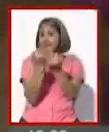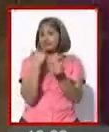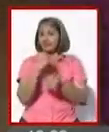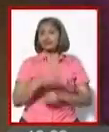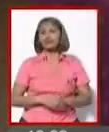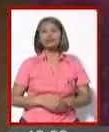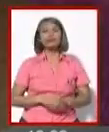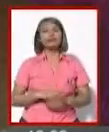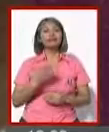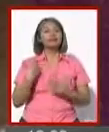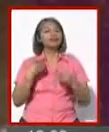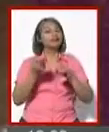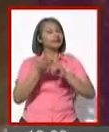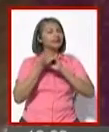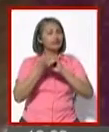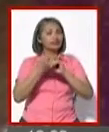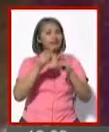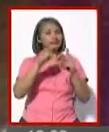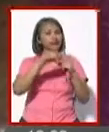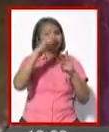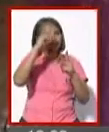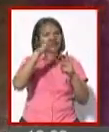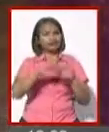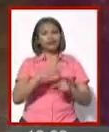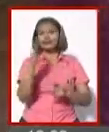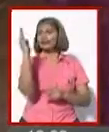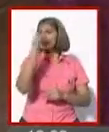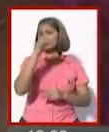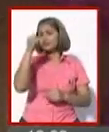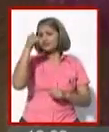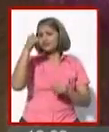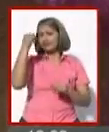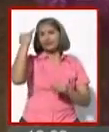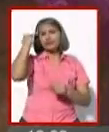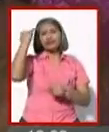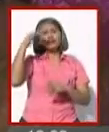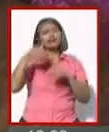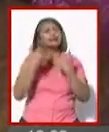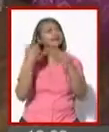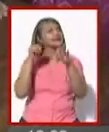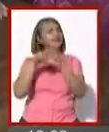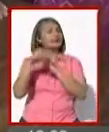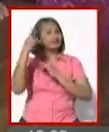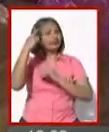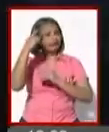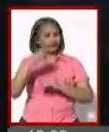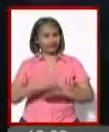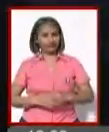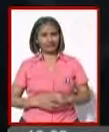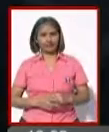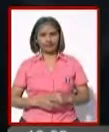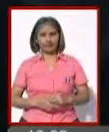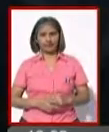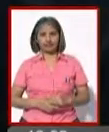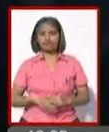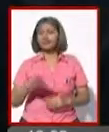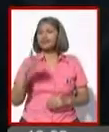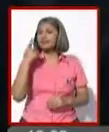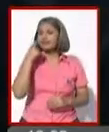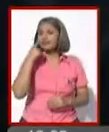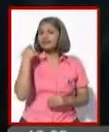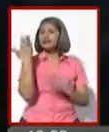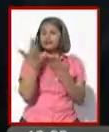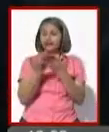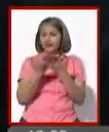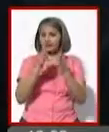que la víctima solo tenía una relación de amistad con el agresor y nunca imaginaron que llegaría a asesinarla sin motivo alguno. Era un conocido que llegó a